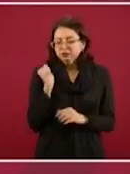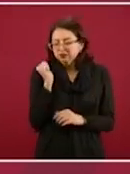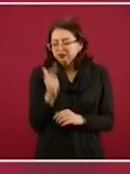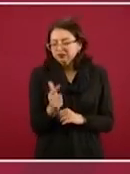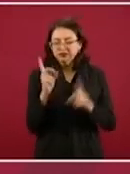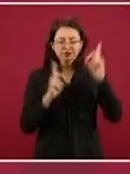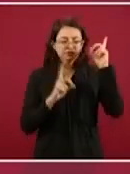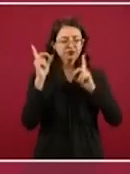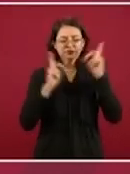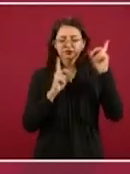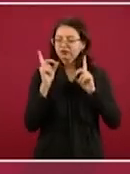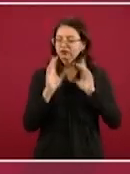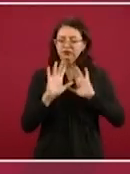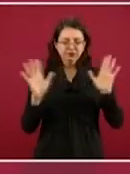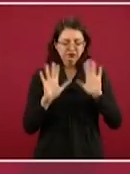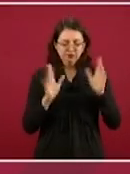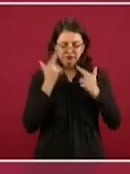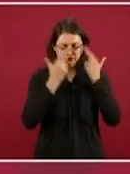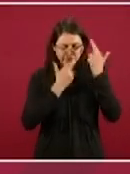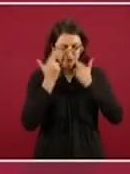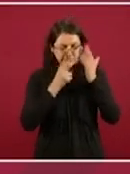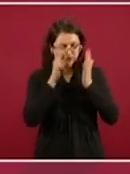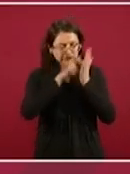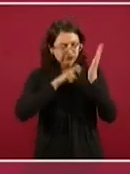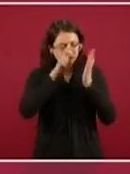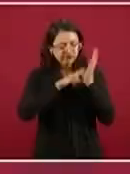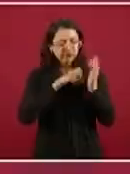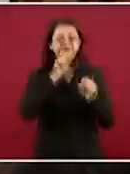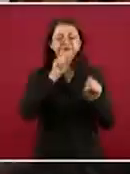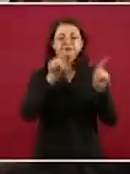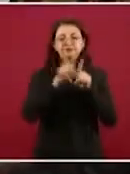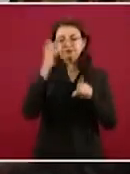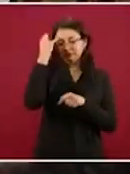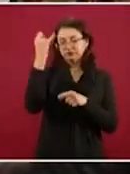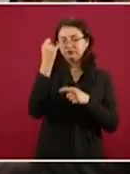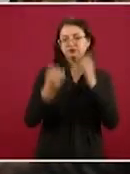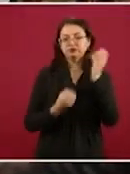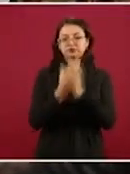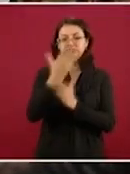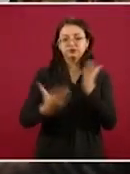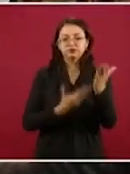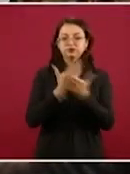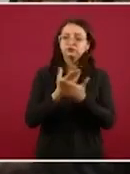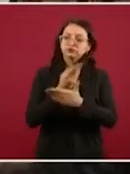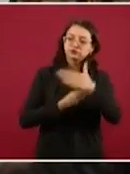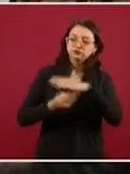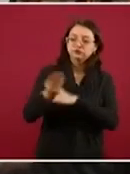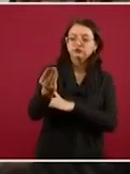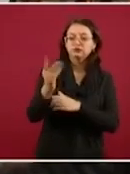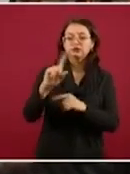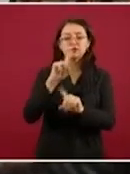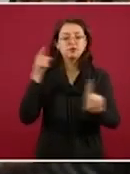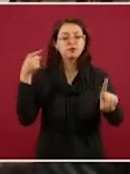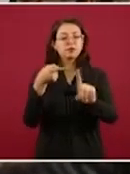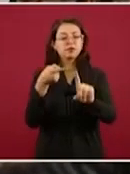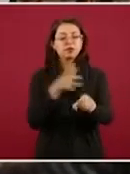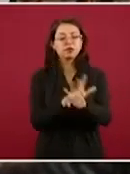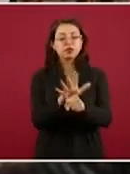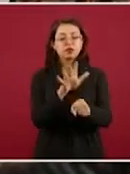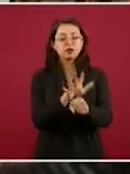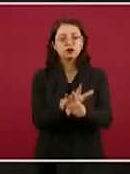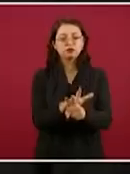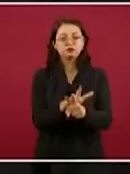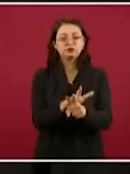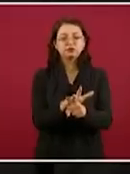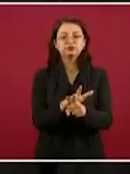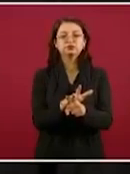duda. Se envió una nueva iniciativa de ley con el propósito de